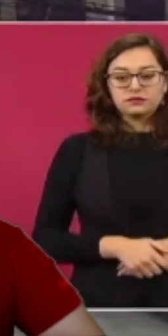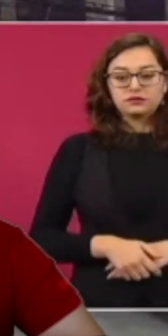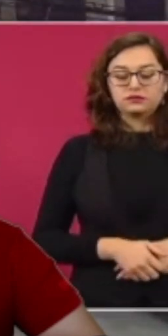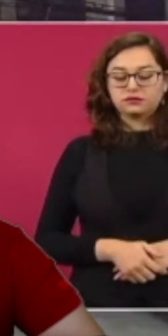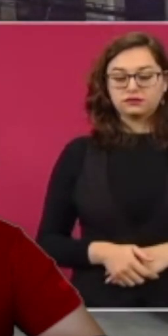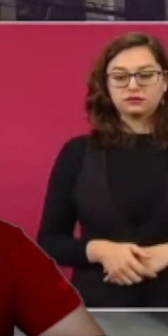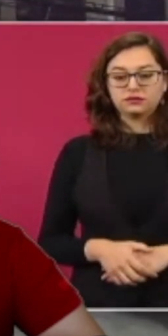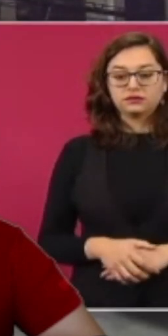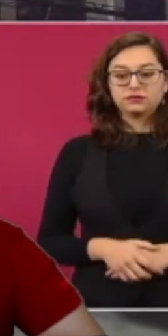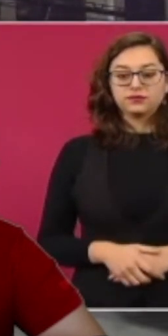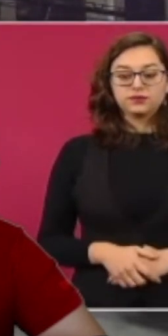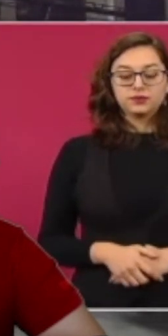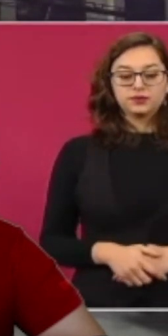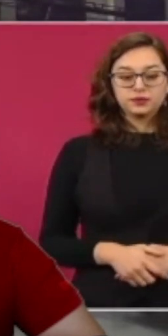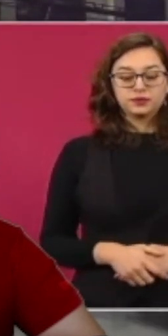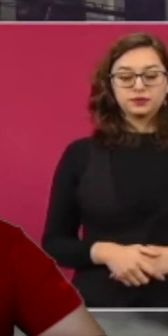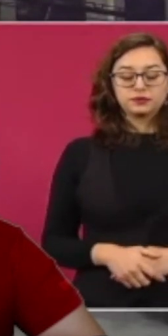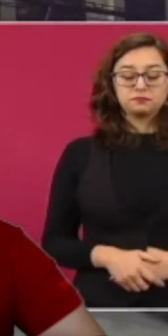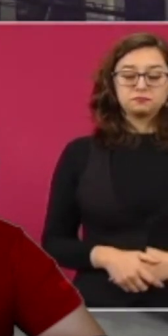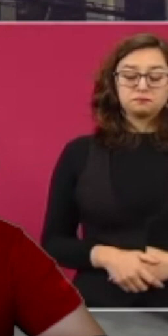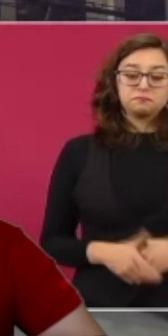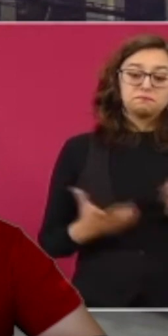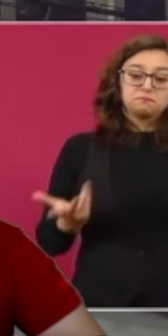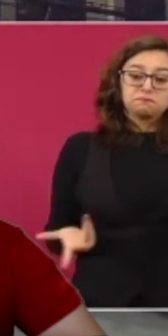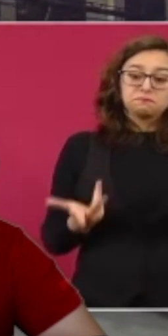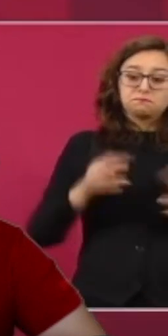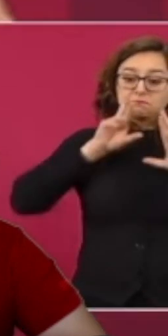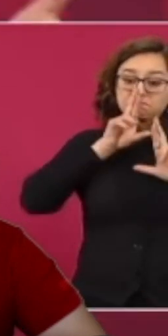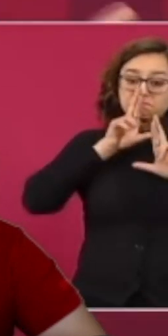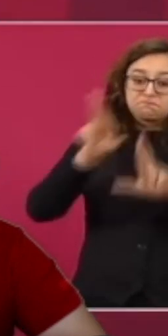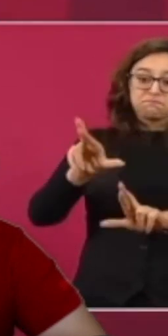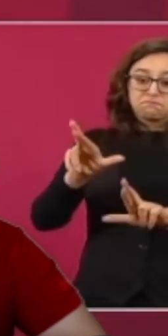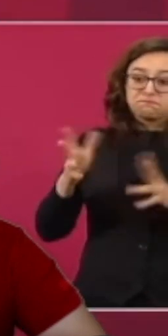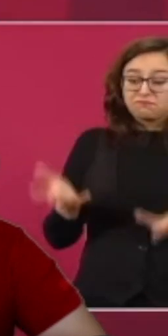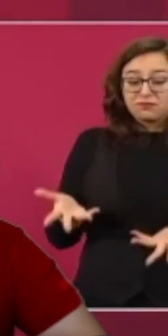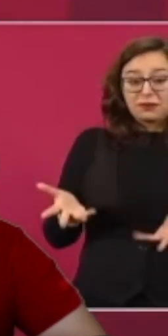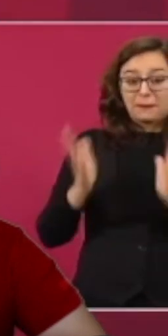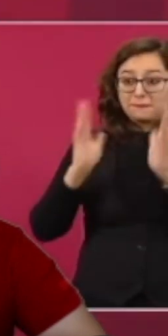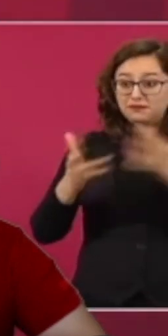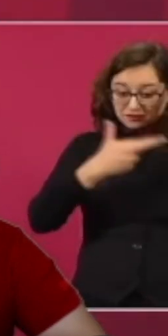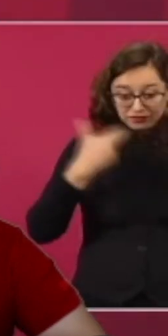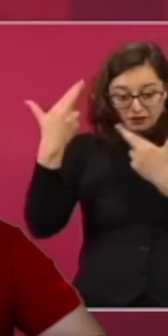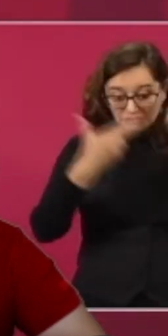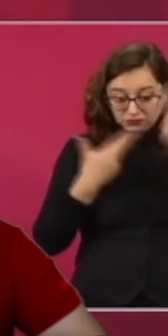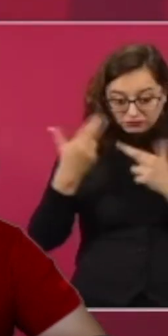Pues les va a contestar eso, porque ya se les hizo una propuesta.